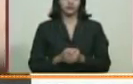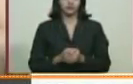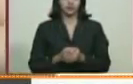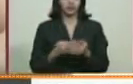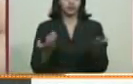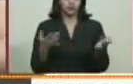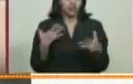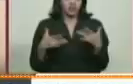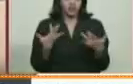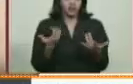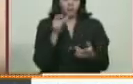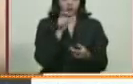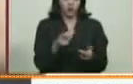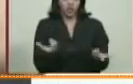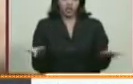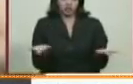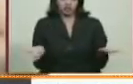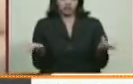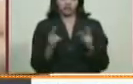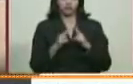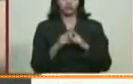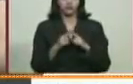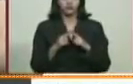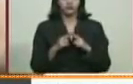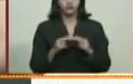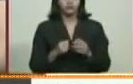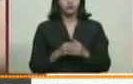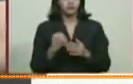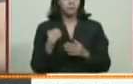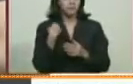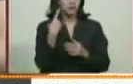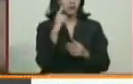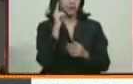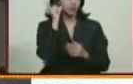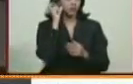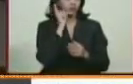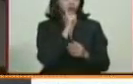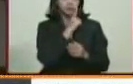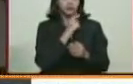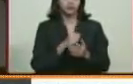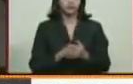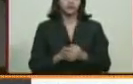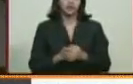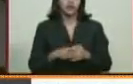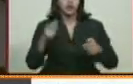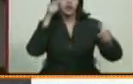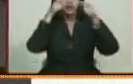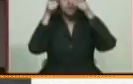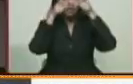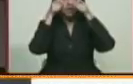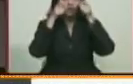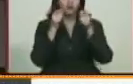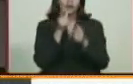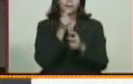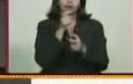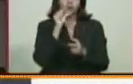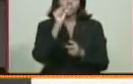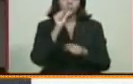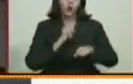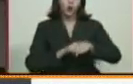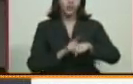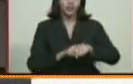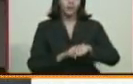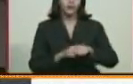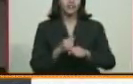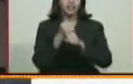una persona anónima, que primera vez escucho su nombre. Fiscal, quiero hacerle una pregunta, porque tenemos poco tiempo, estamos a la espera